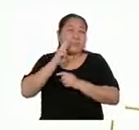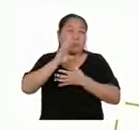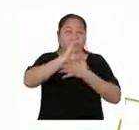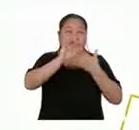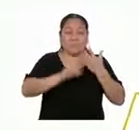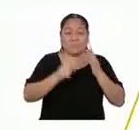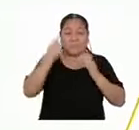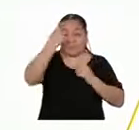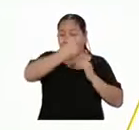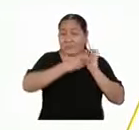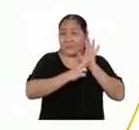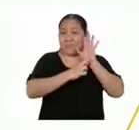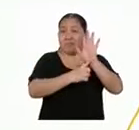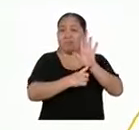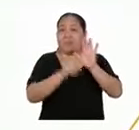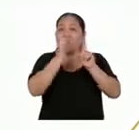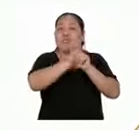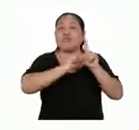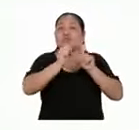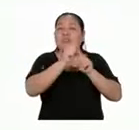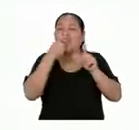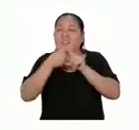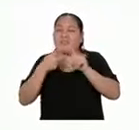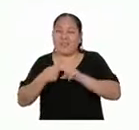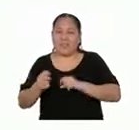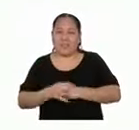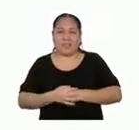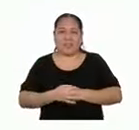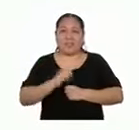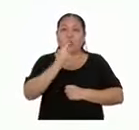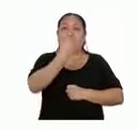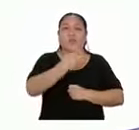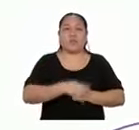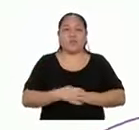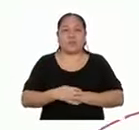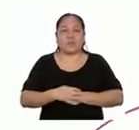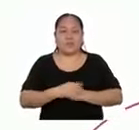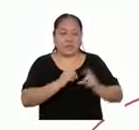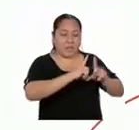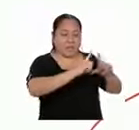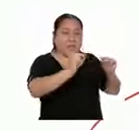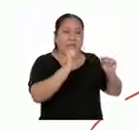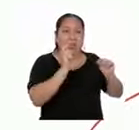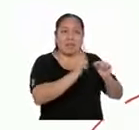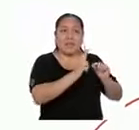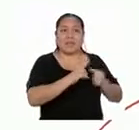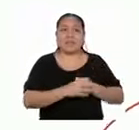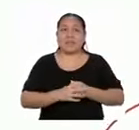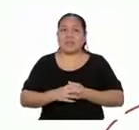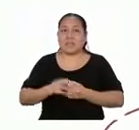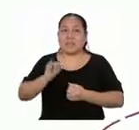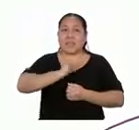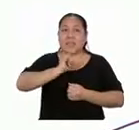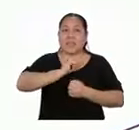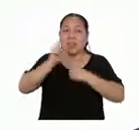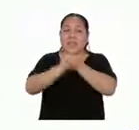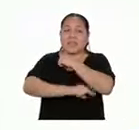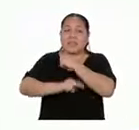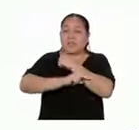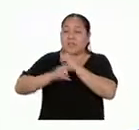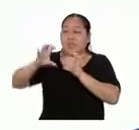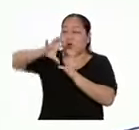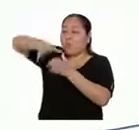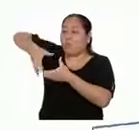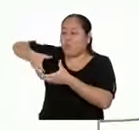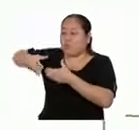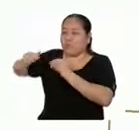rostro social es singular. Párrafo 3. Subtema. Identidad nacional en un mundo globalizado.